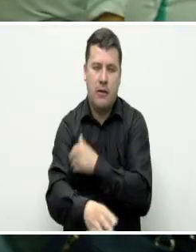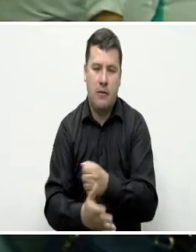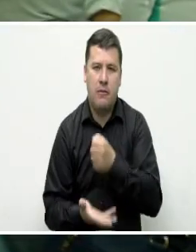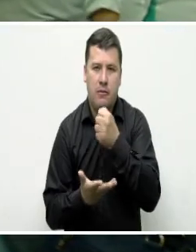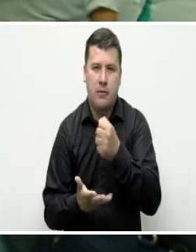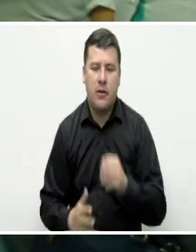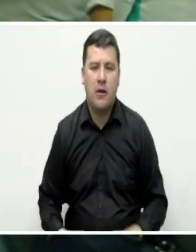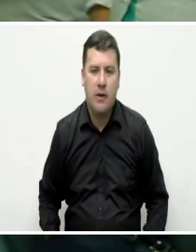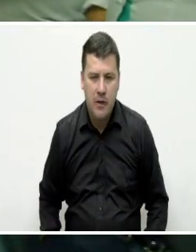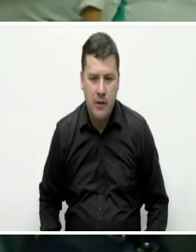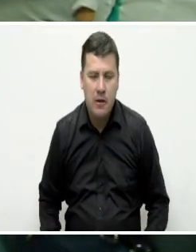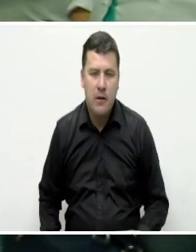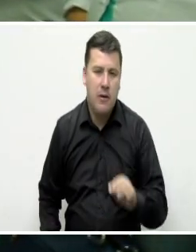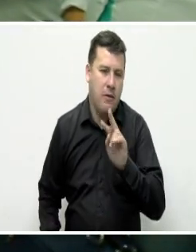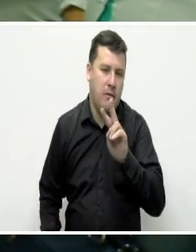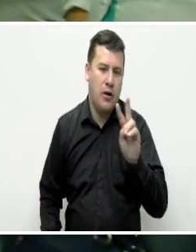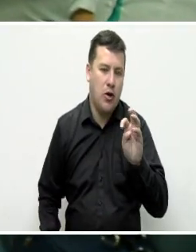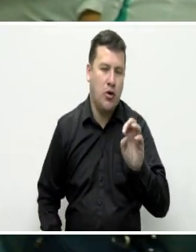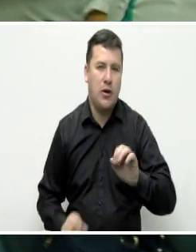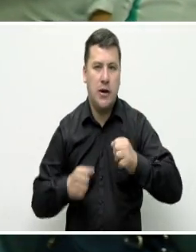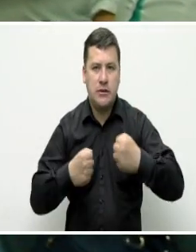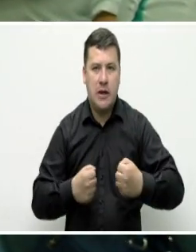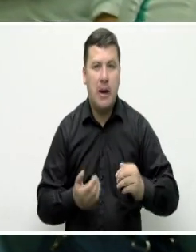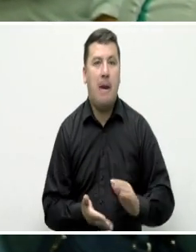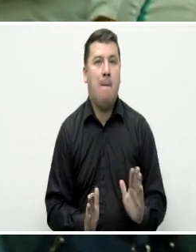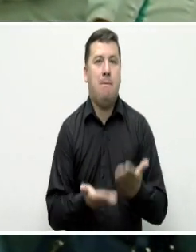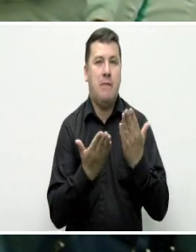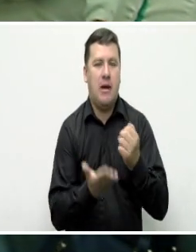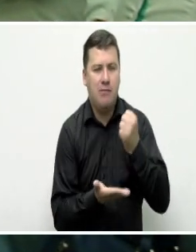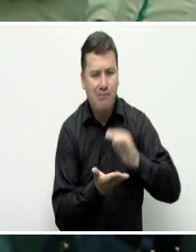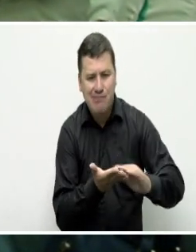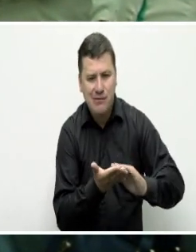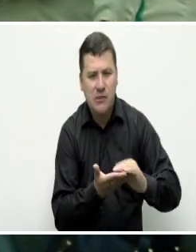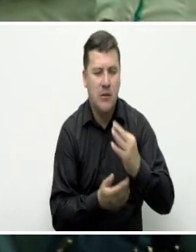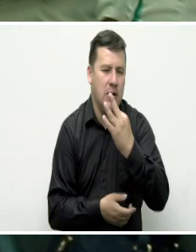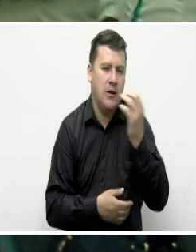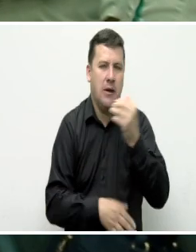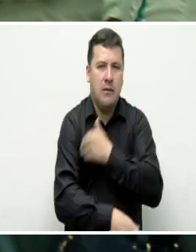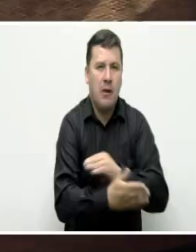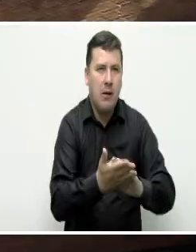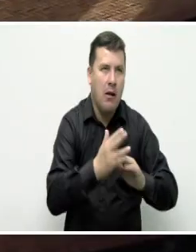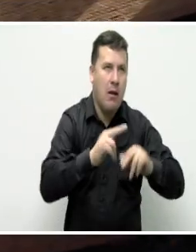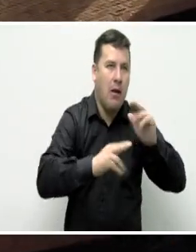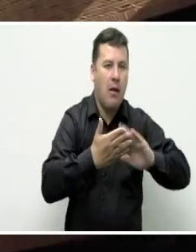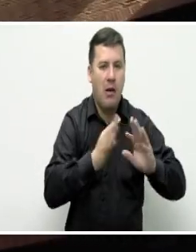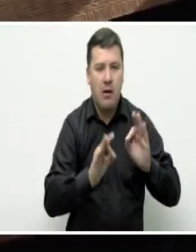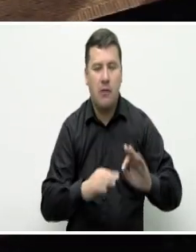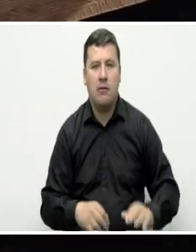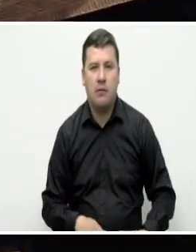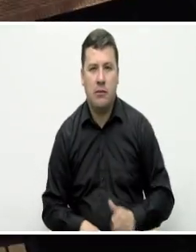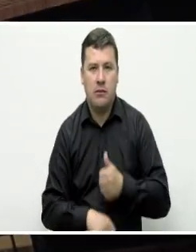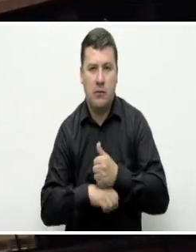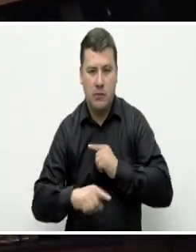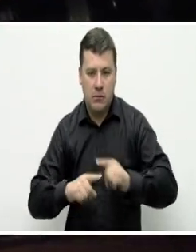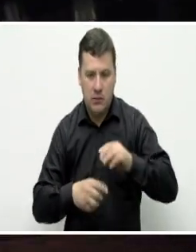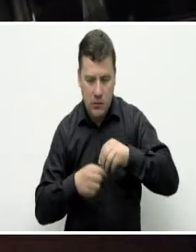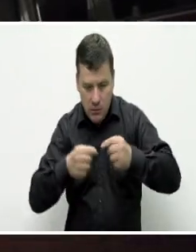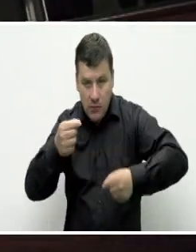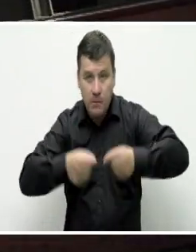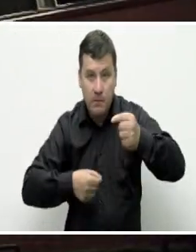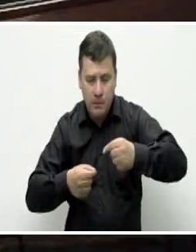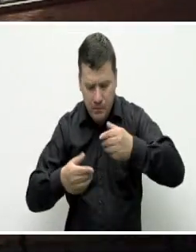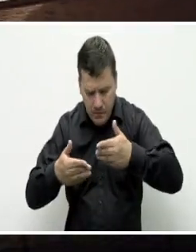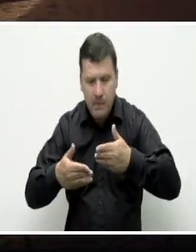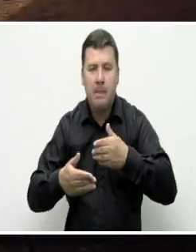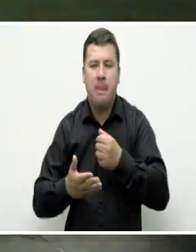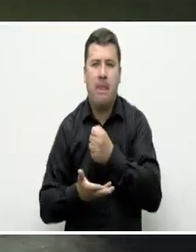pesos. 28 sedes más fueron mejoradas con una inversión de 300 millones de pesos. La gerencia administrativa y financiera